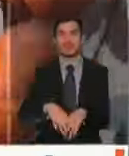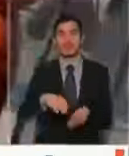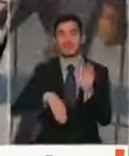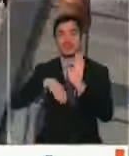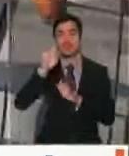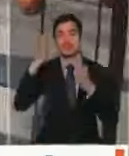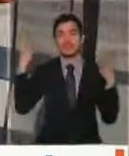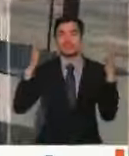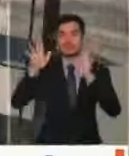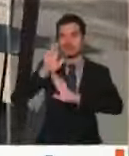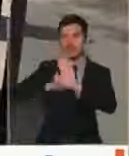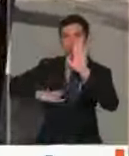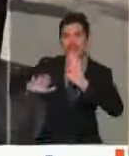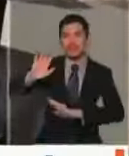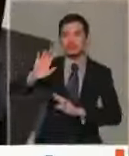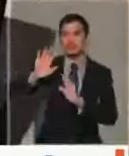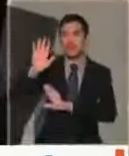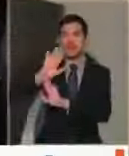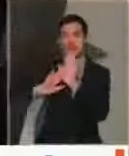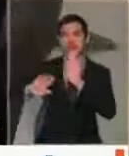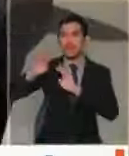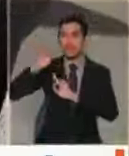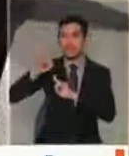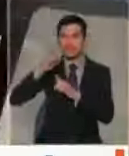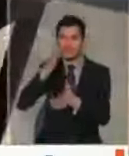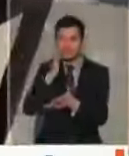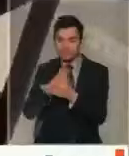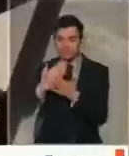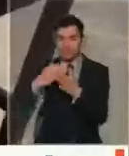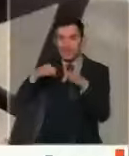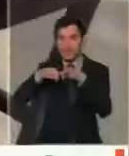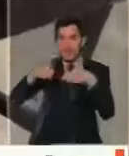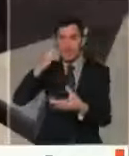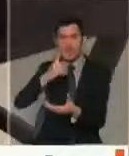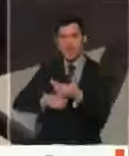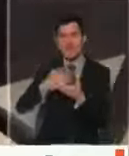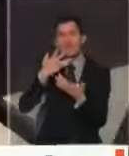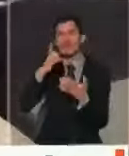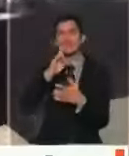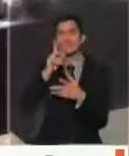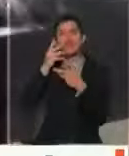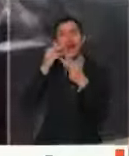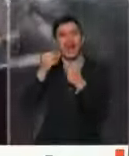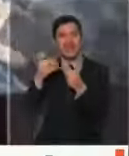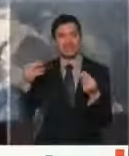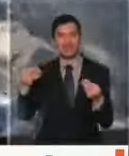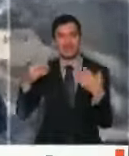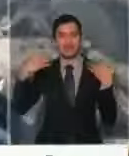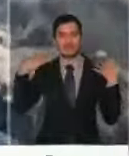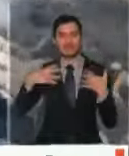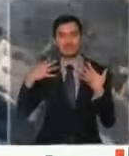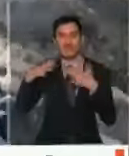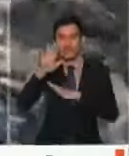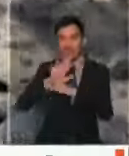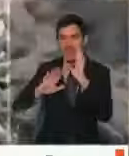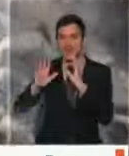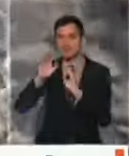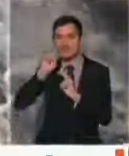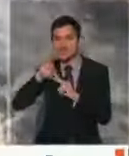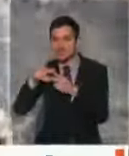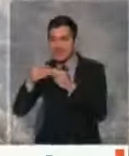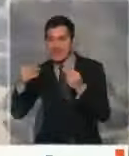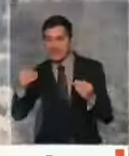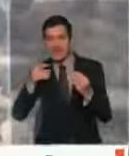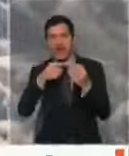cuidado. El cuidado al momento de asar los choripanes, ¿por qué? Porque tienen mucha grasa. Entonces es fundamental cuidar que no haya mucha grasa, que no